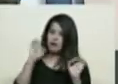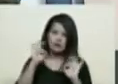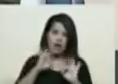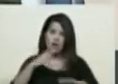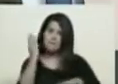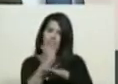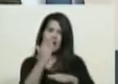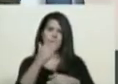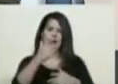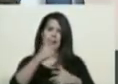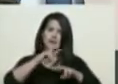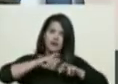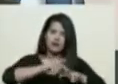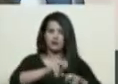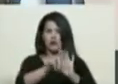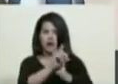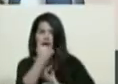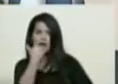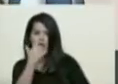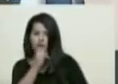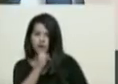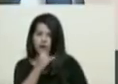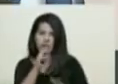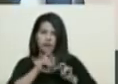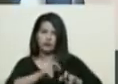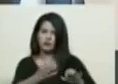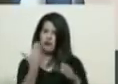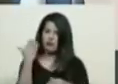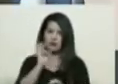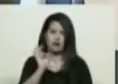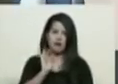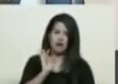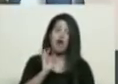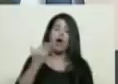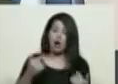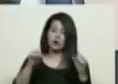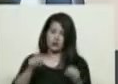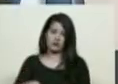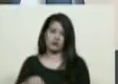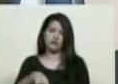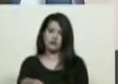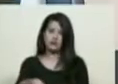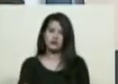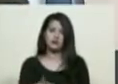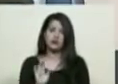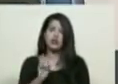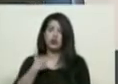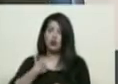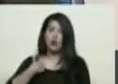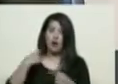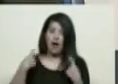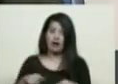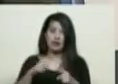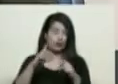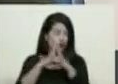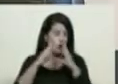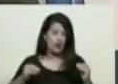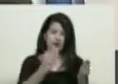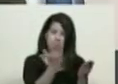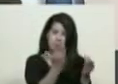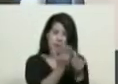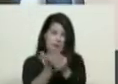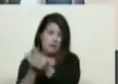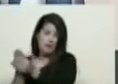asumo pues todas las consecuencias todas todas y cada una de ellas